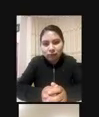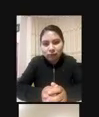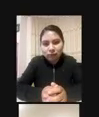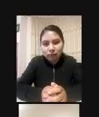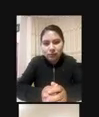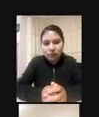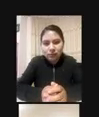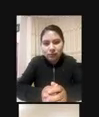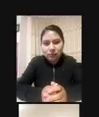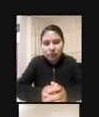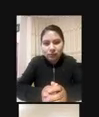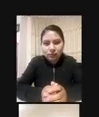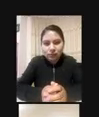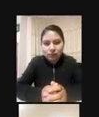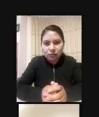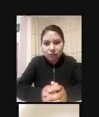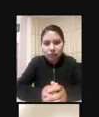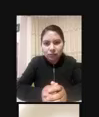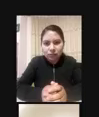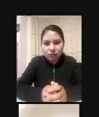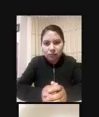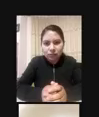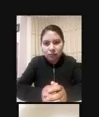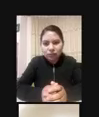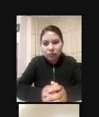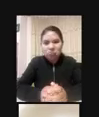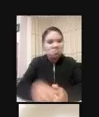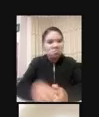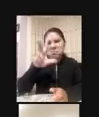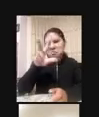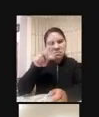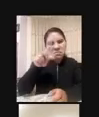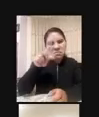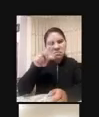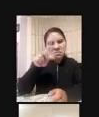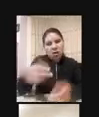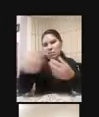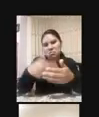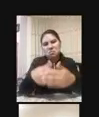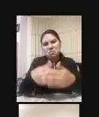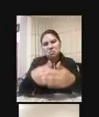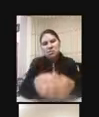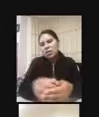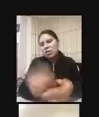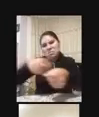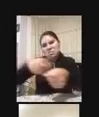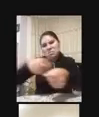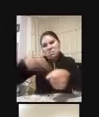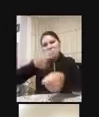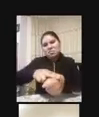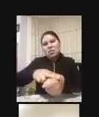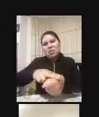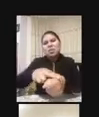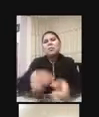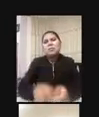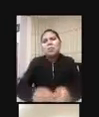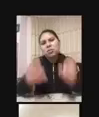No causa ninguna sintomatología, simplemente es una característica clínica que se presenta en la boca del